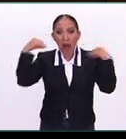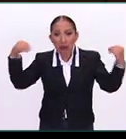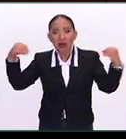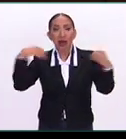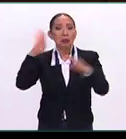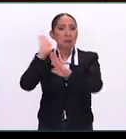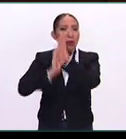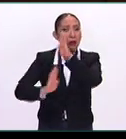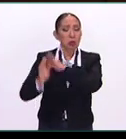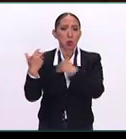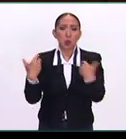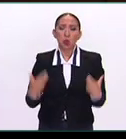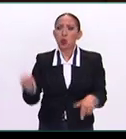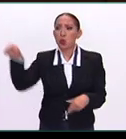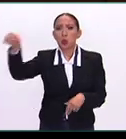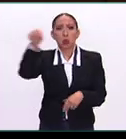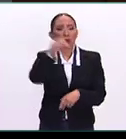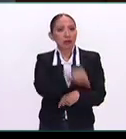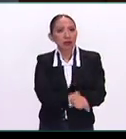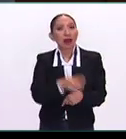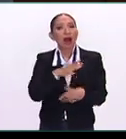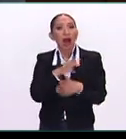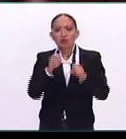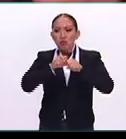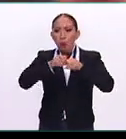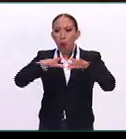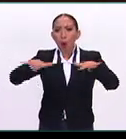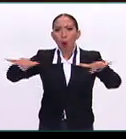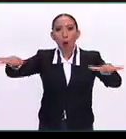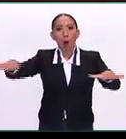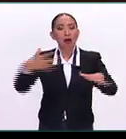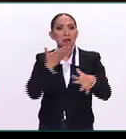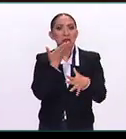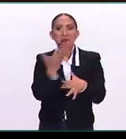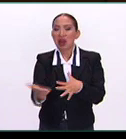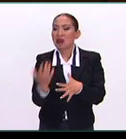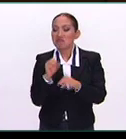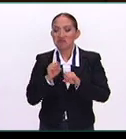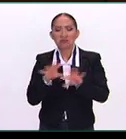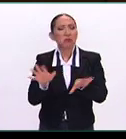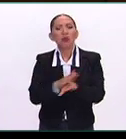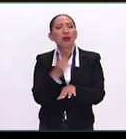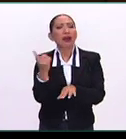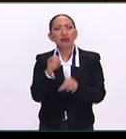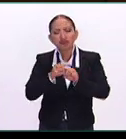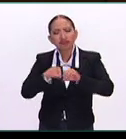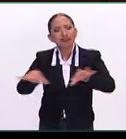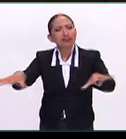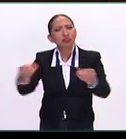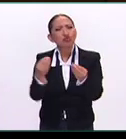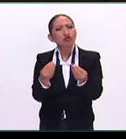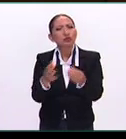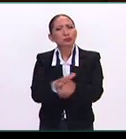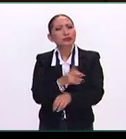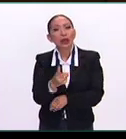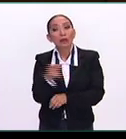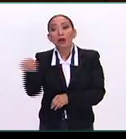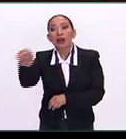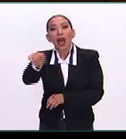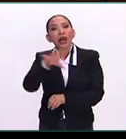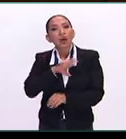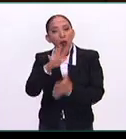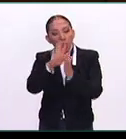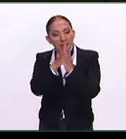en Bélgica. O sea, se ha extendido como yesca. ¿Y por qué se ha extendido como yesca? Porque hay